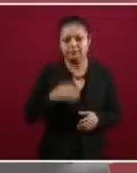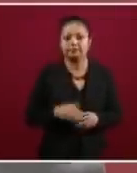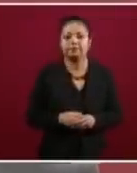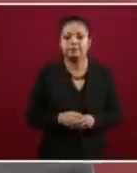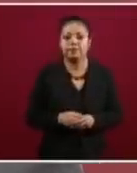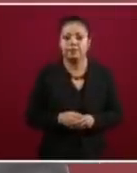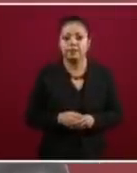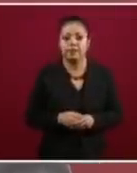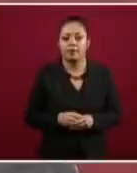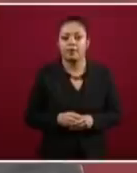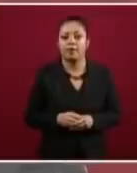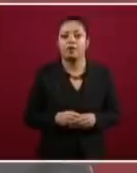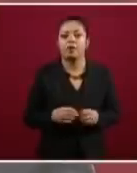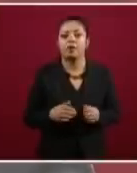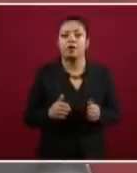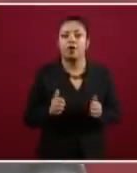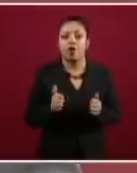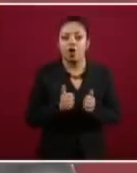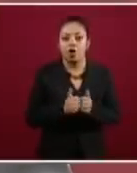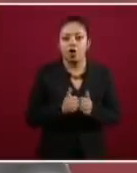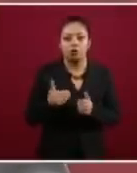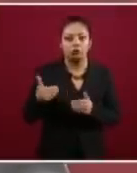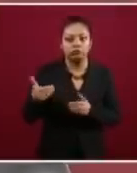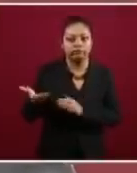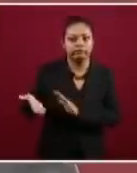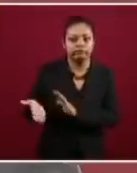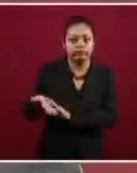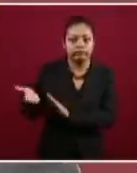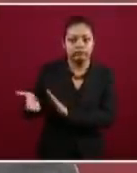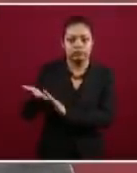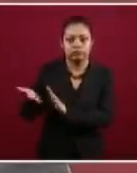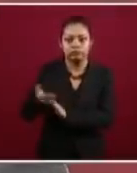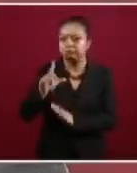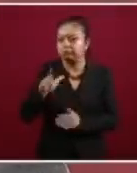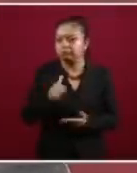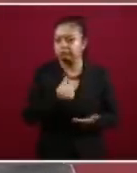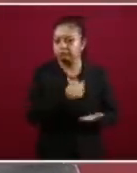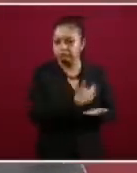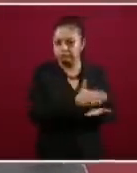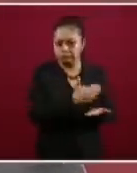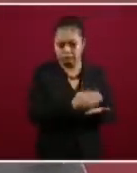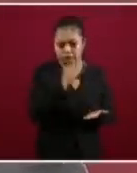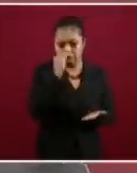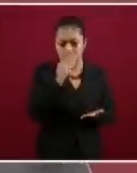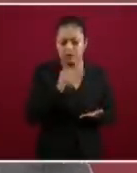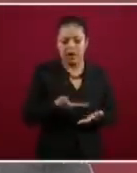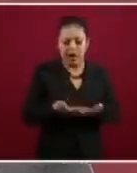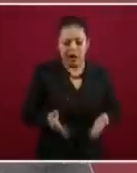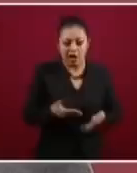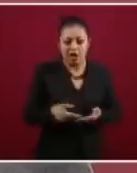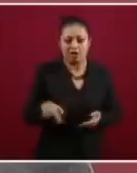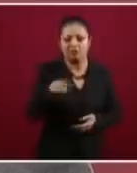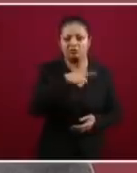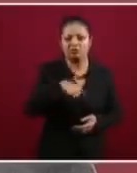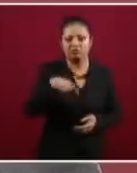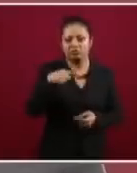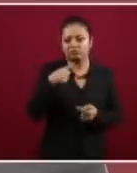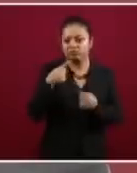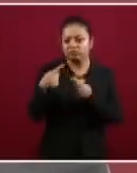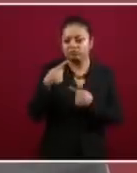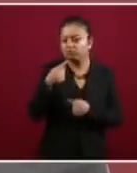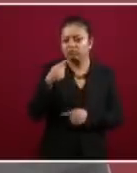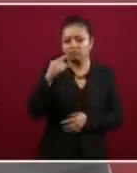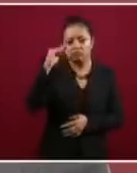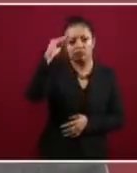en el tiempo la obra, y ahora se decidió que se